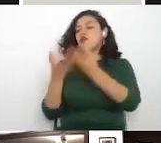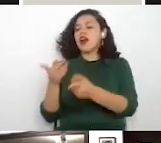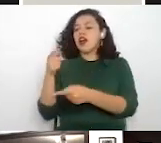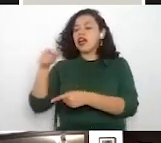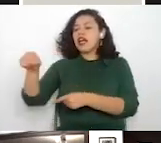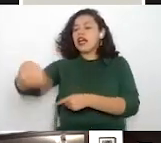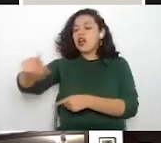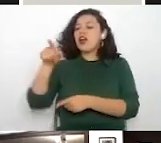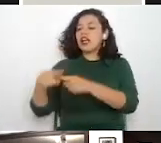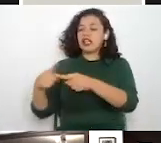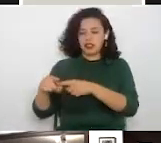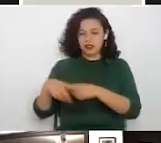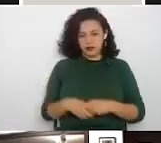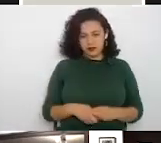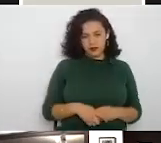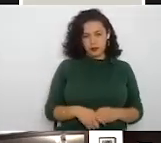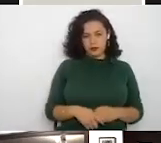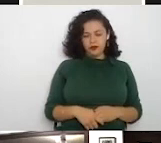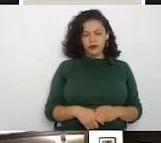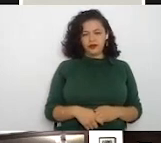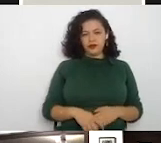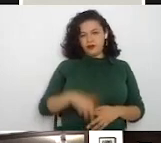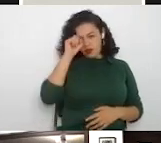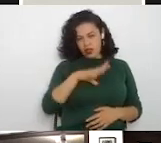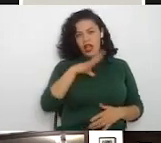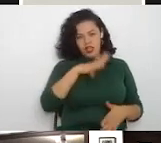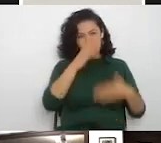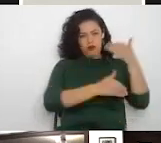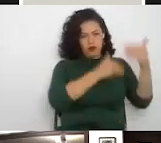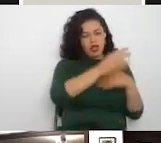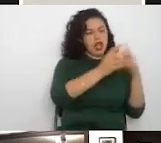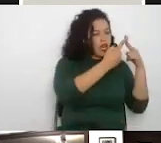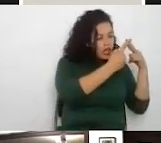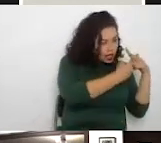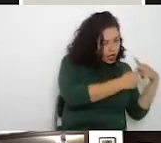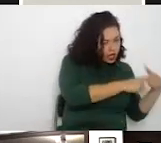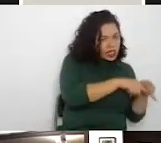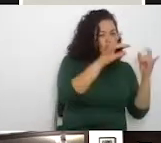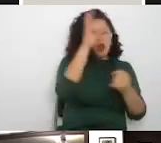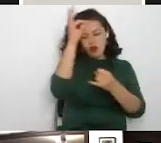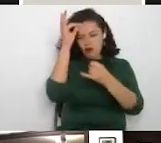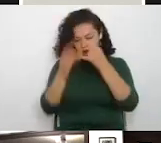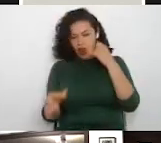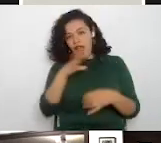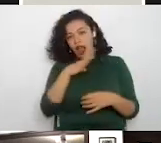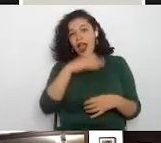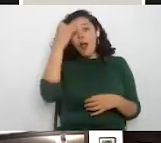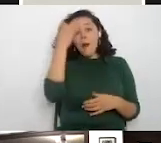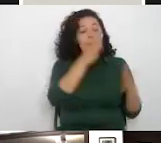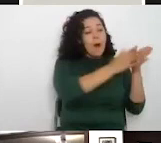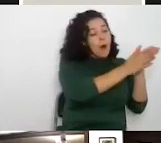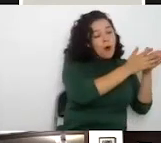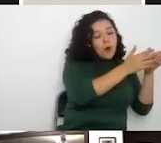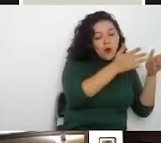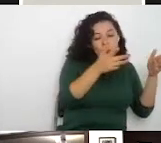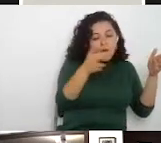igual el proceso tiene un punto de inicio, un punto final, y a lo largo de las diferentes